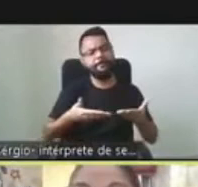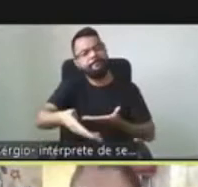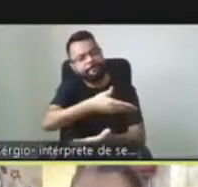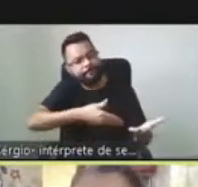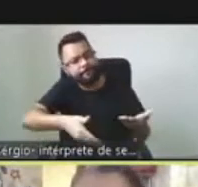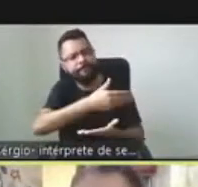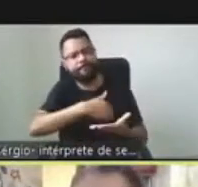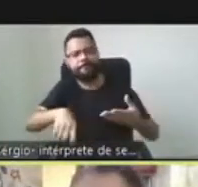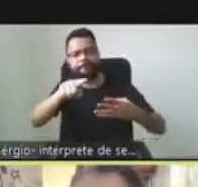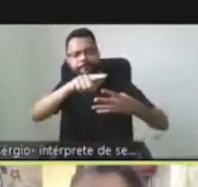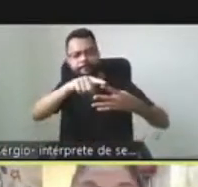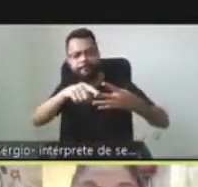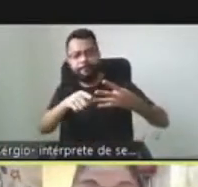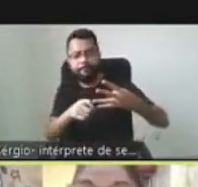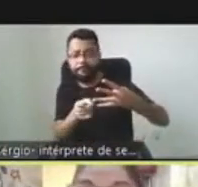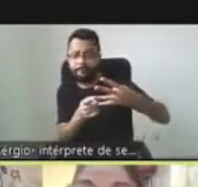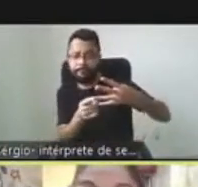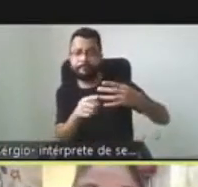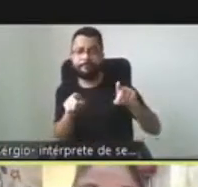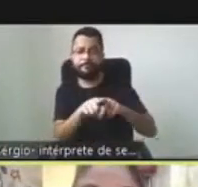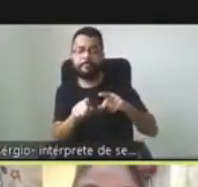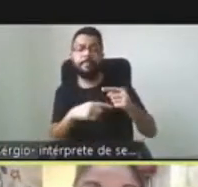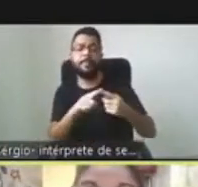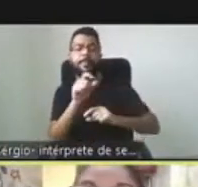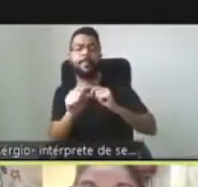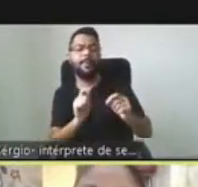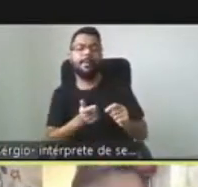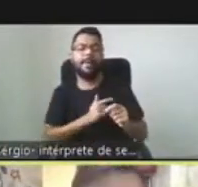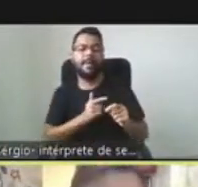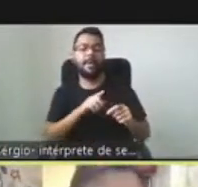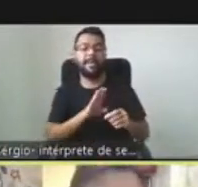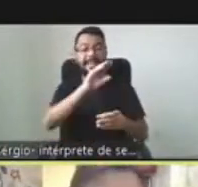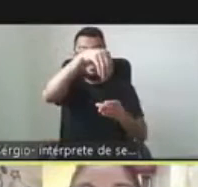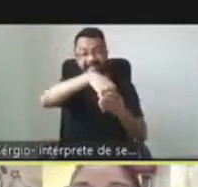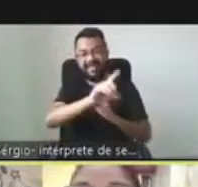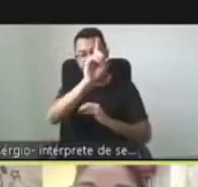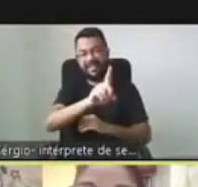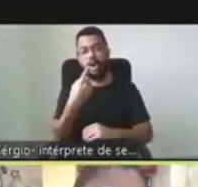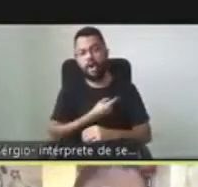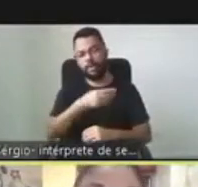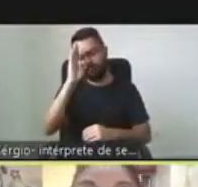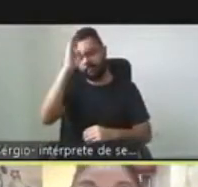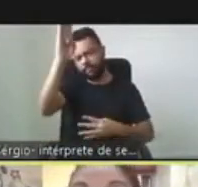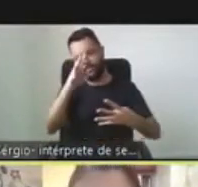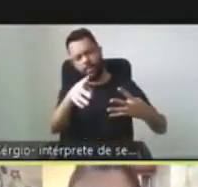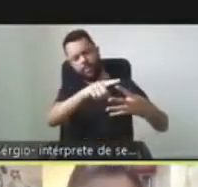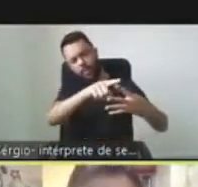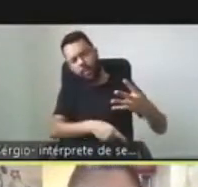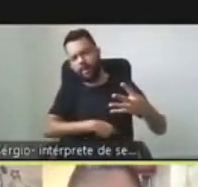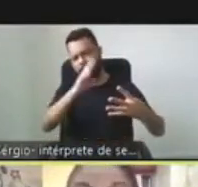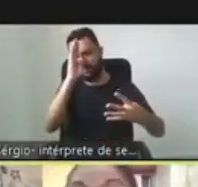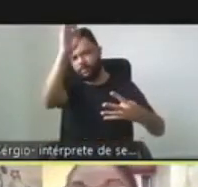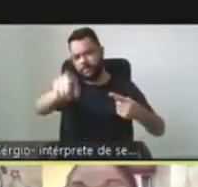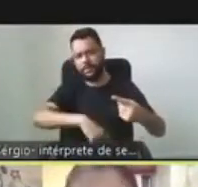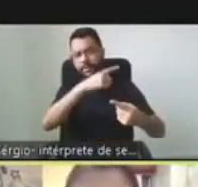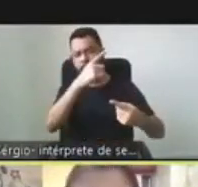una sociedad es de todos y para todos. Dentro de estos derechos consideramos cuatro principios básicos, que es el principio de la